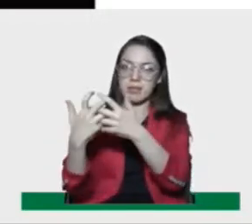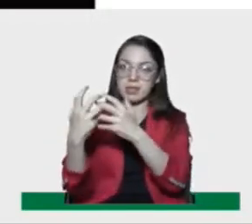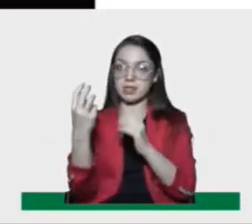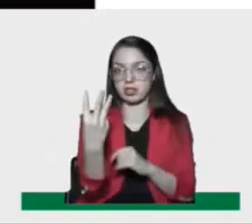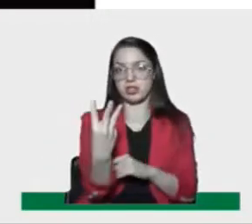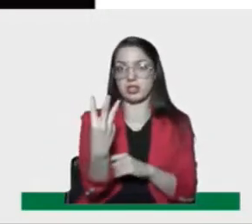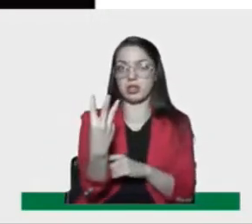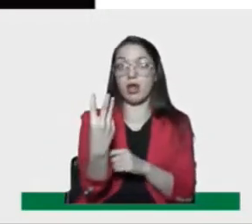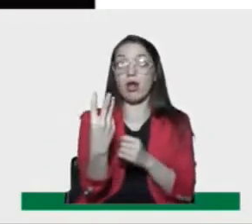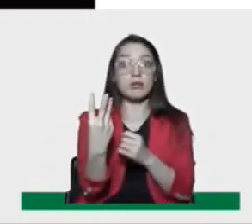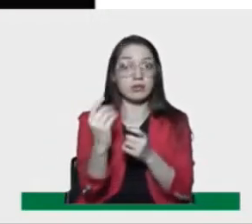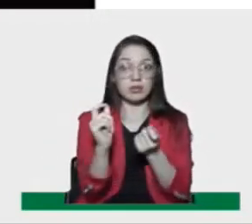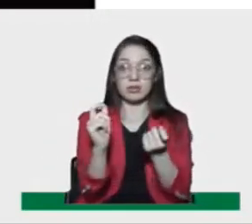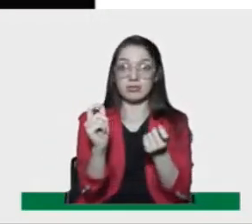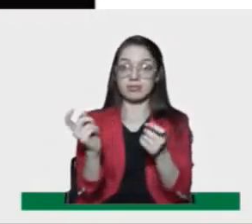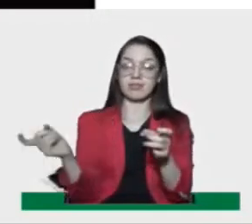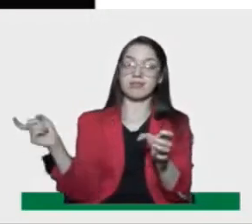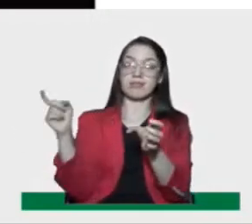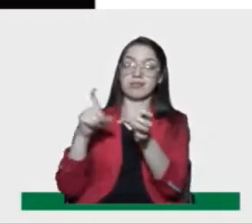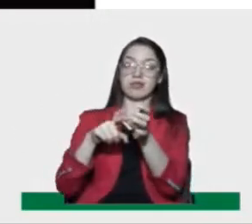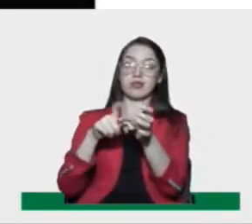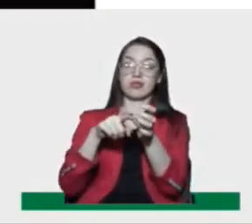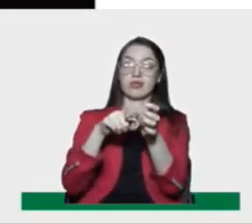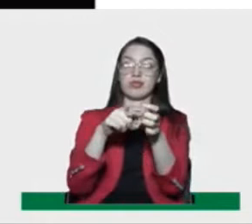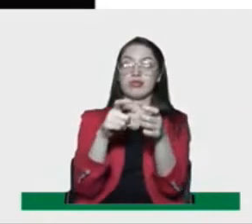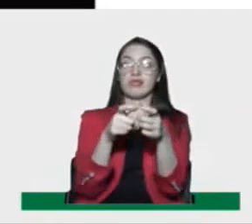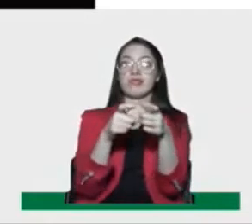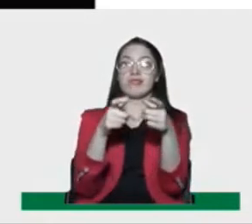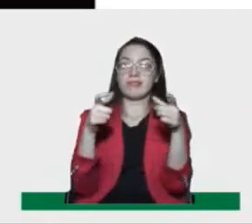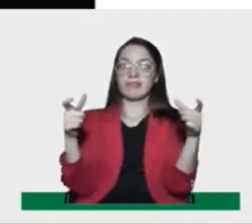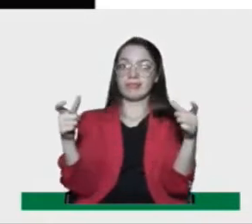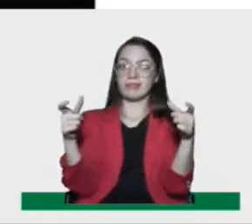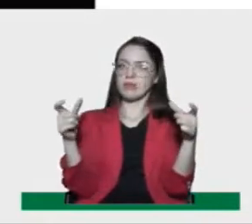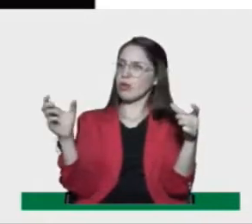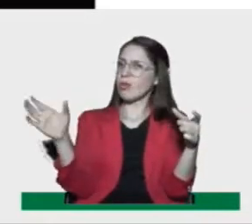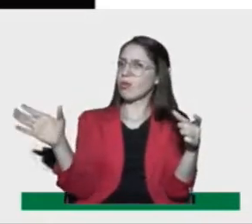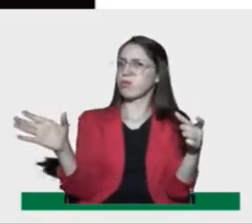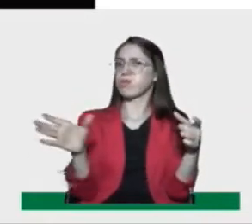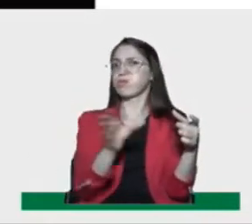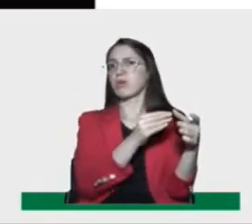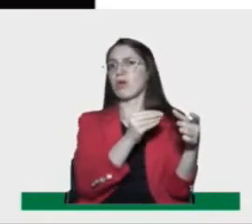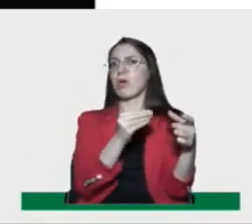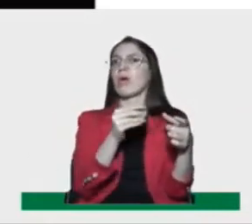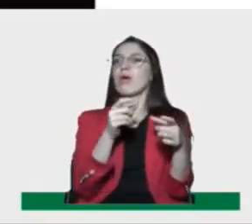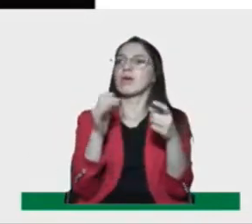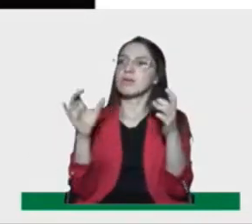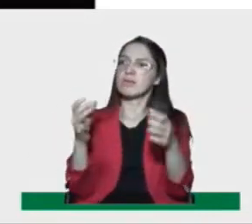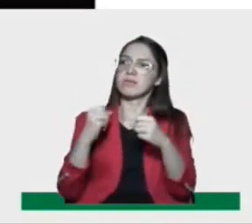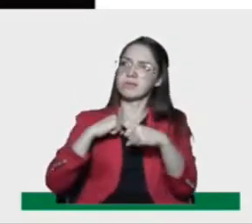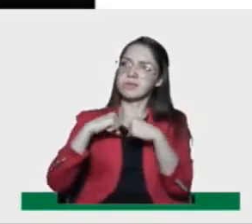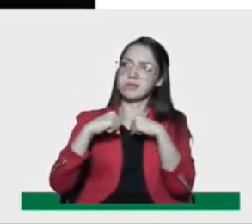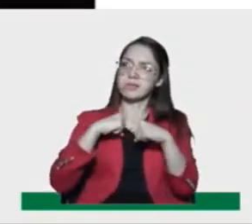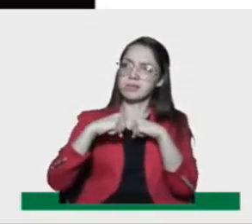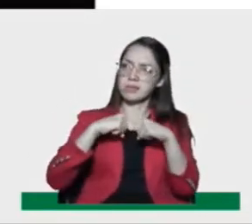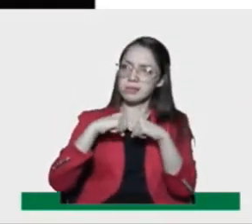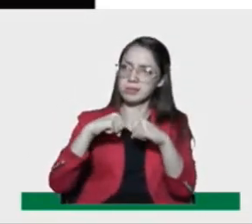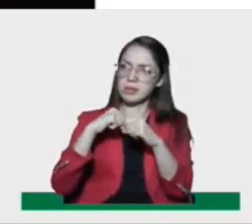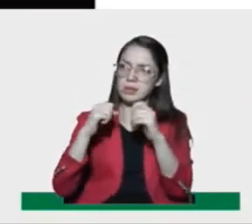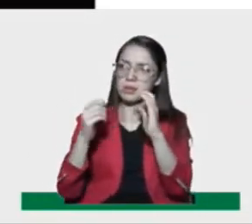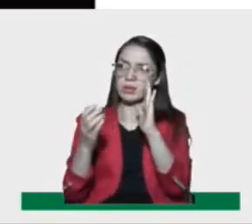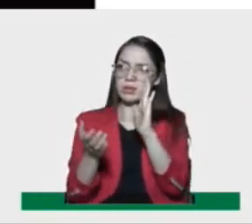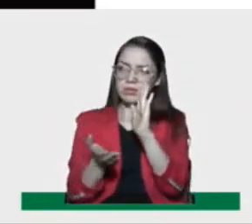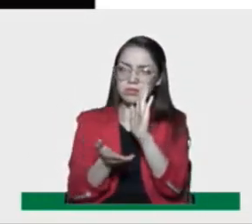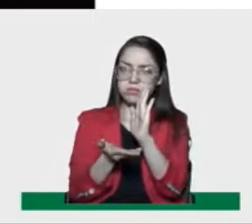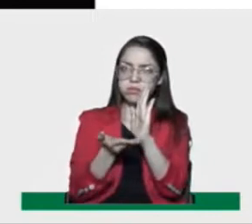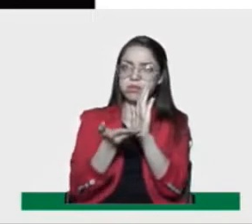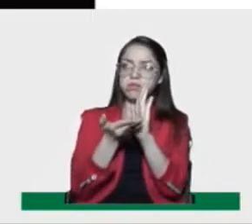hoy día todos hemos estamos trabajando de manera conjunta para seguir mejorando las condiciones de